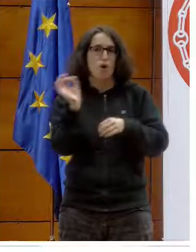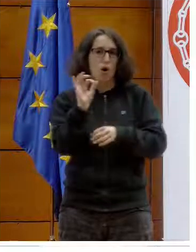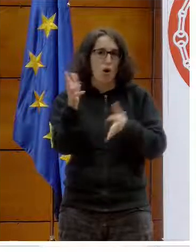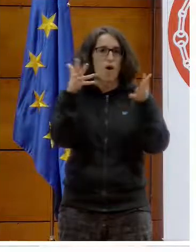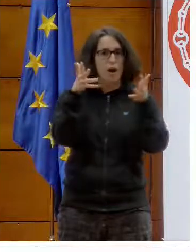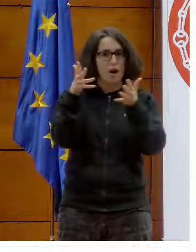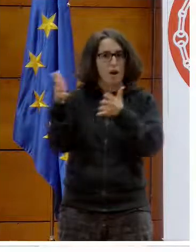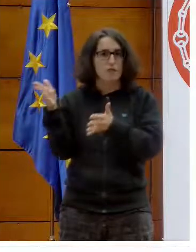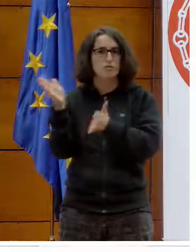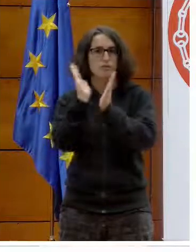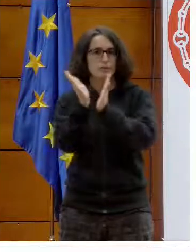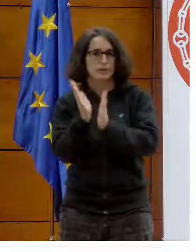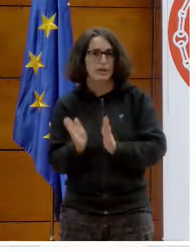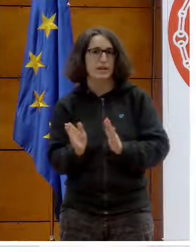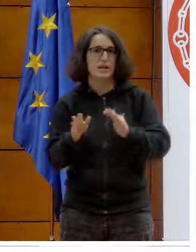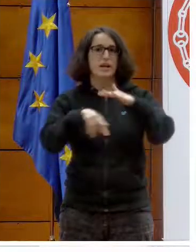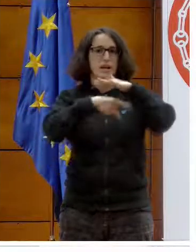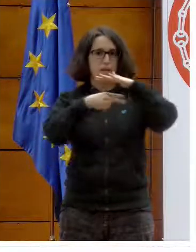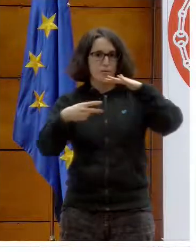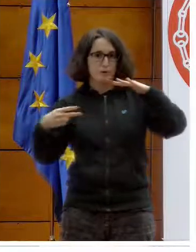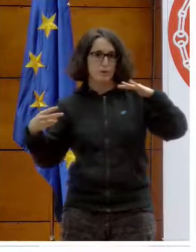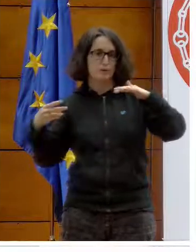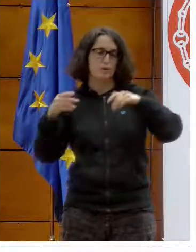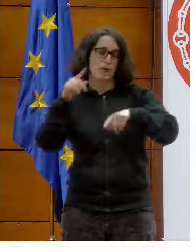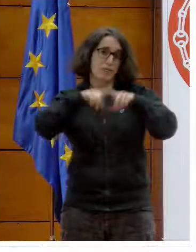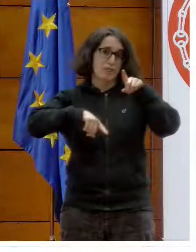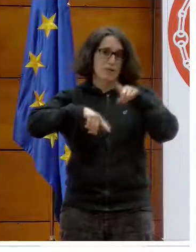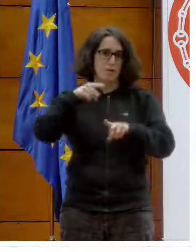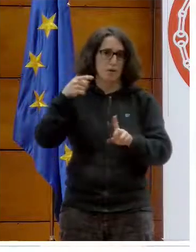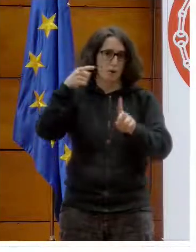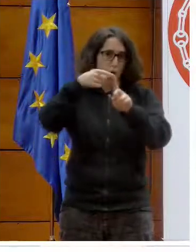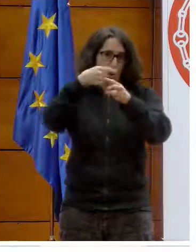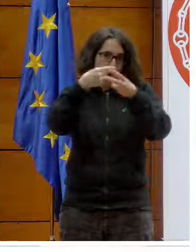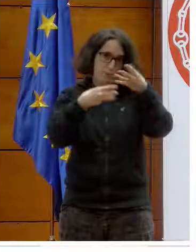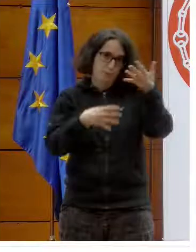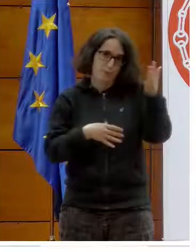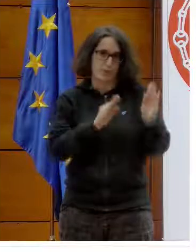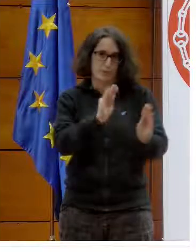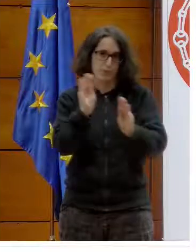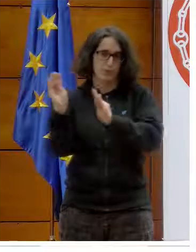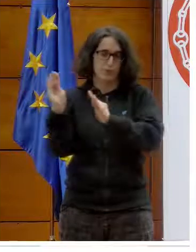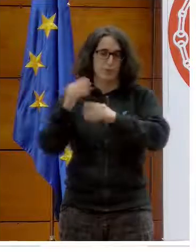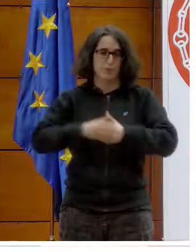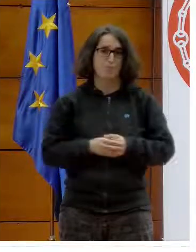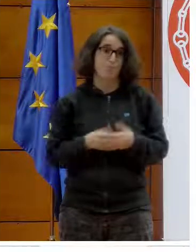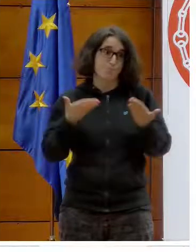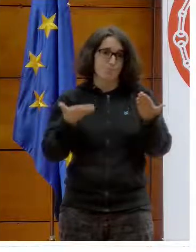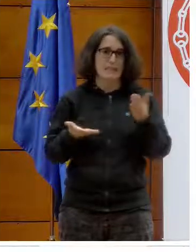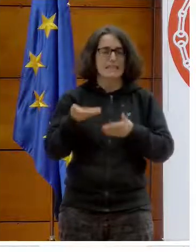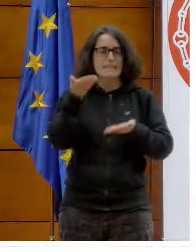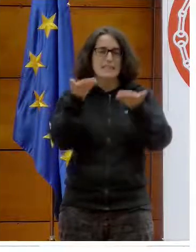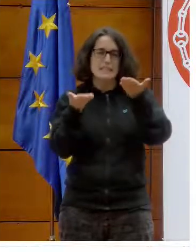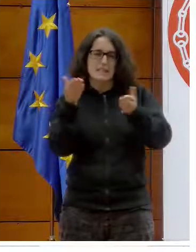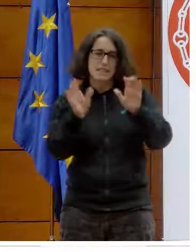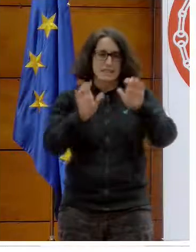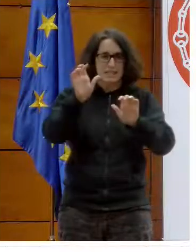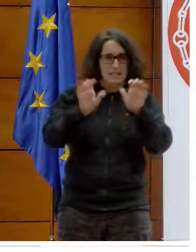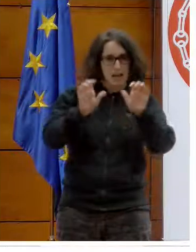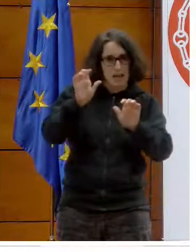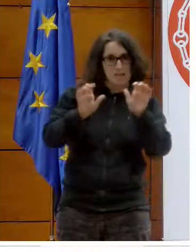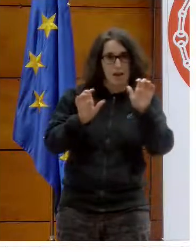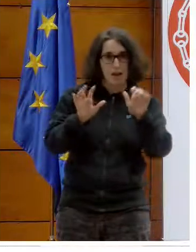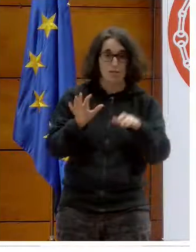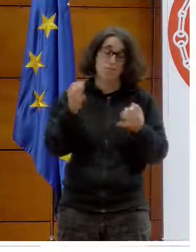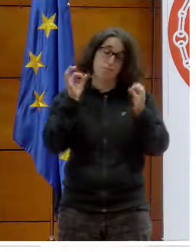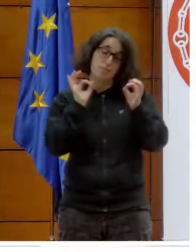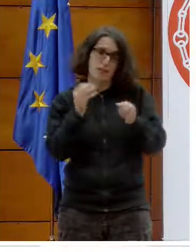idea de trabajar en base a sus objetivos de rehabilitación. Y aquí entraría pues, la elección de candidatos y algunos criterios de exclusión que debemos